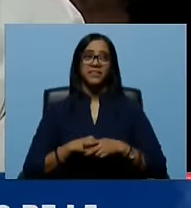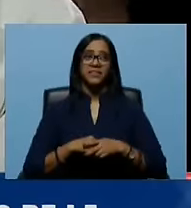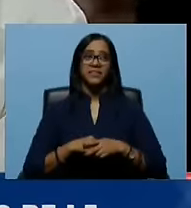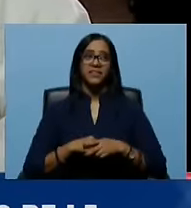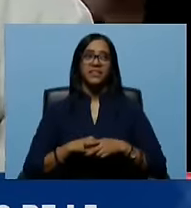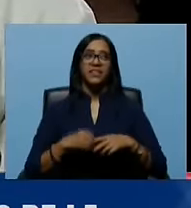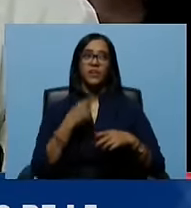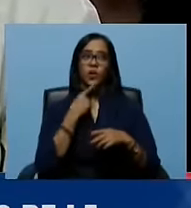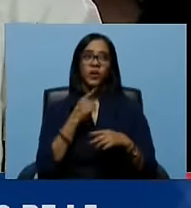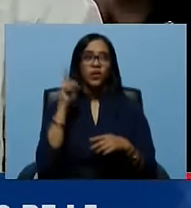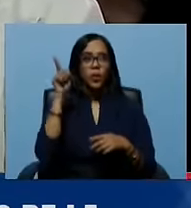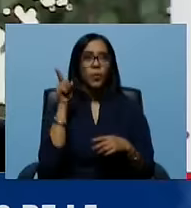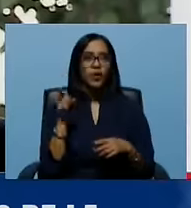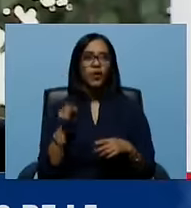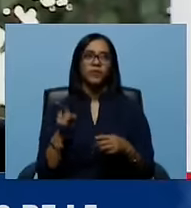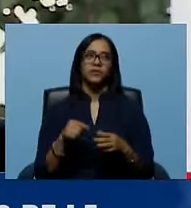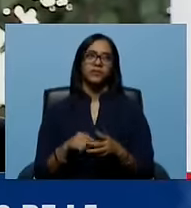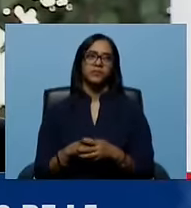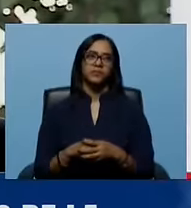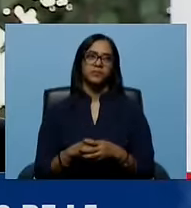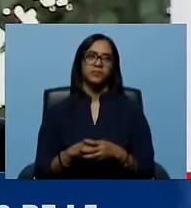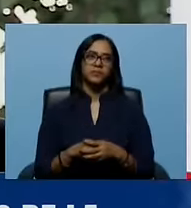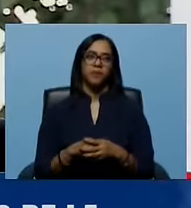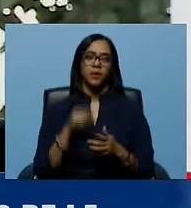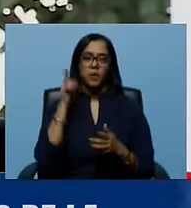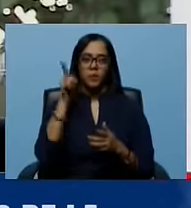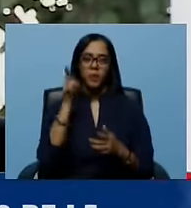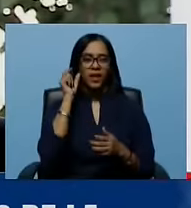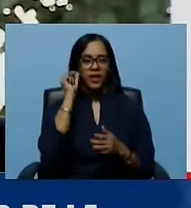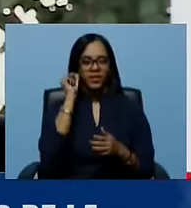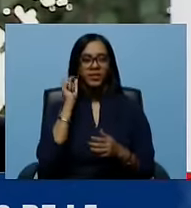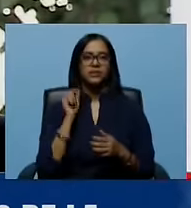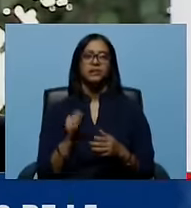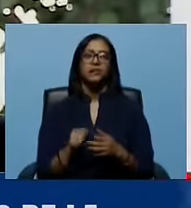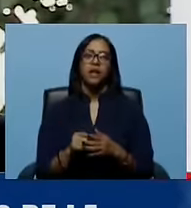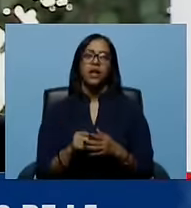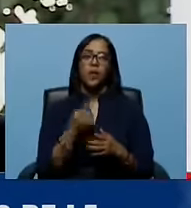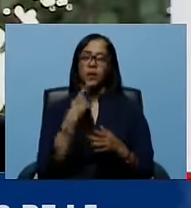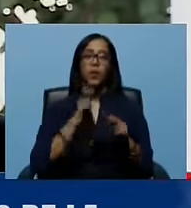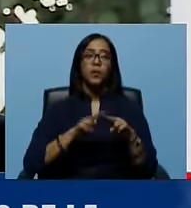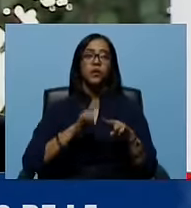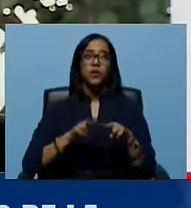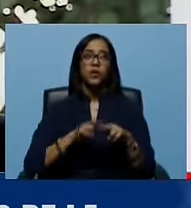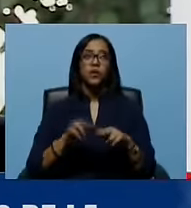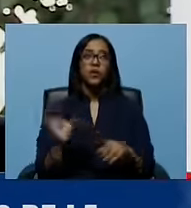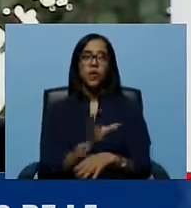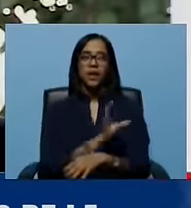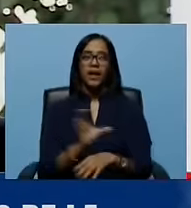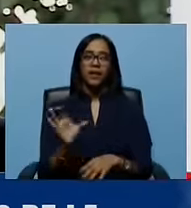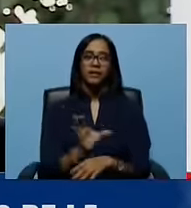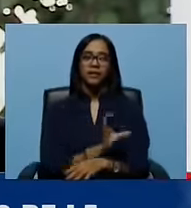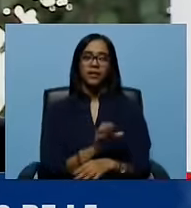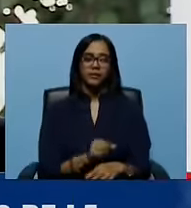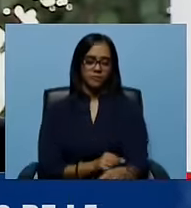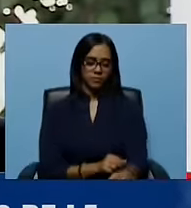Y lo digo por ellos. Y por ellas. Lo digo por estos niños que nos van a cantar.